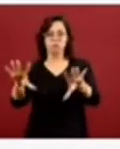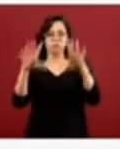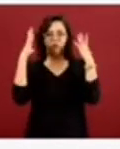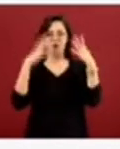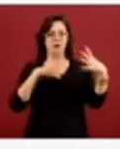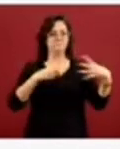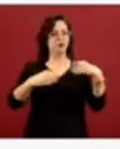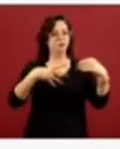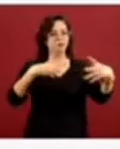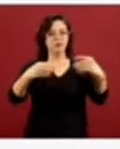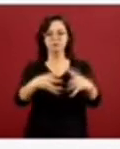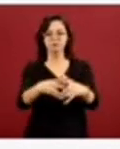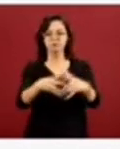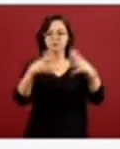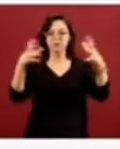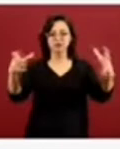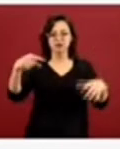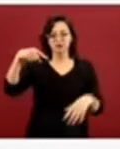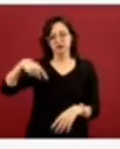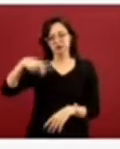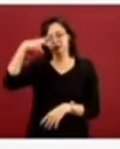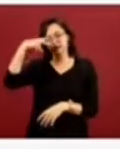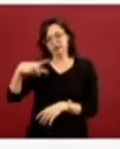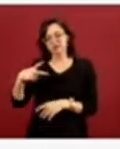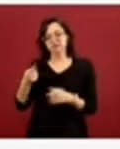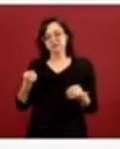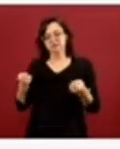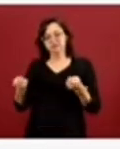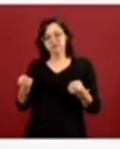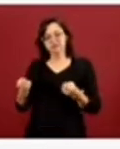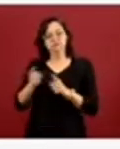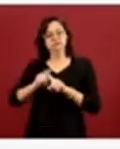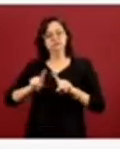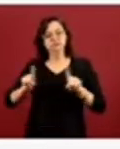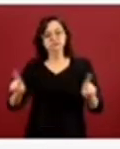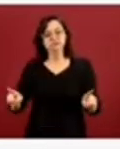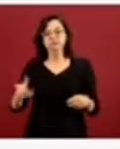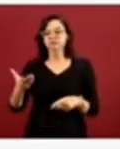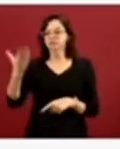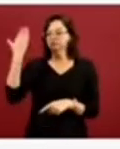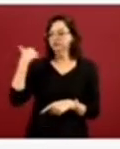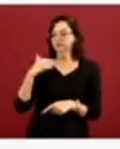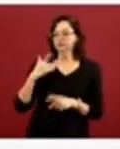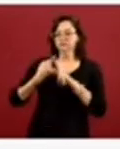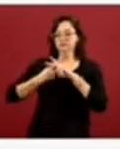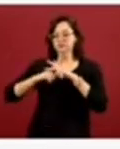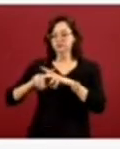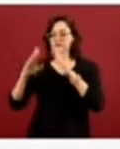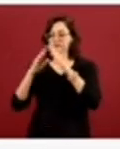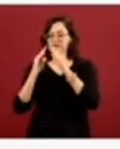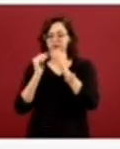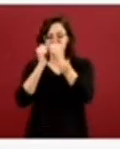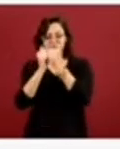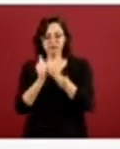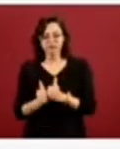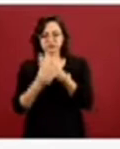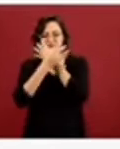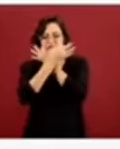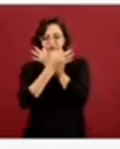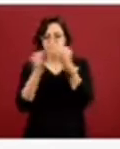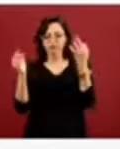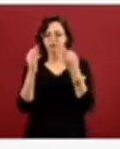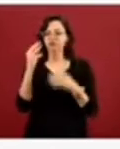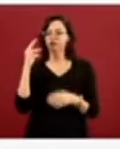venimos indicando desde que instauramos las medidas de mitigación poblacional, que las anunciamos desde